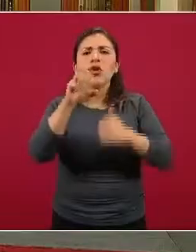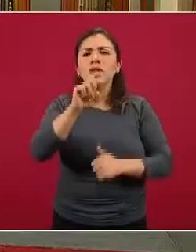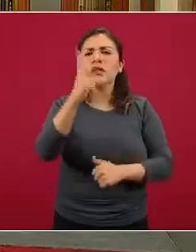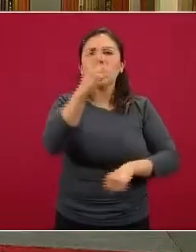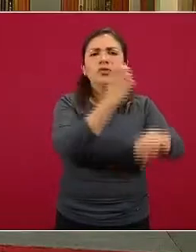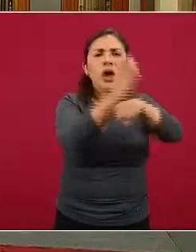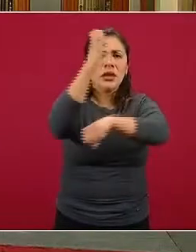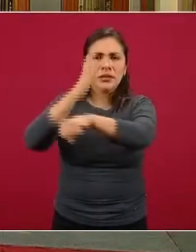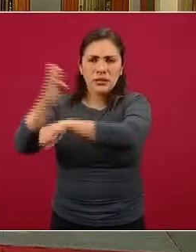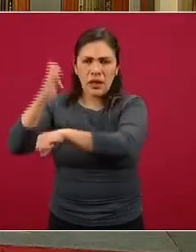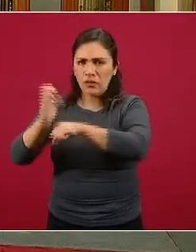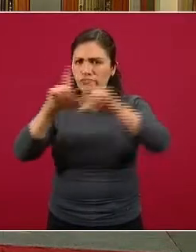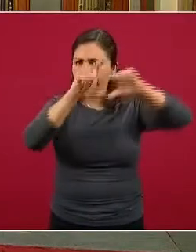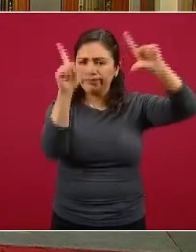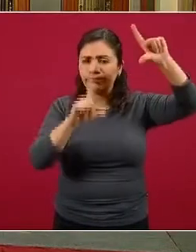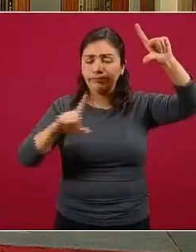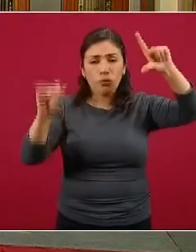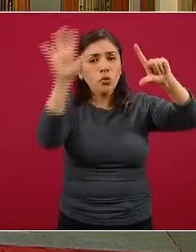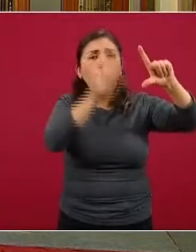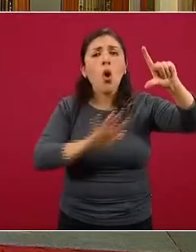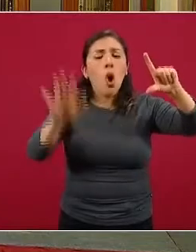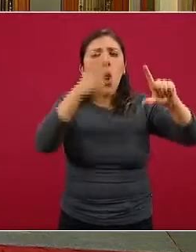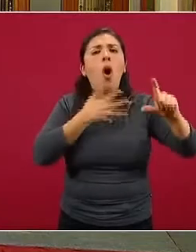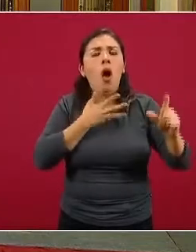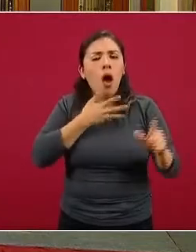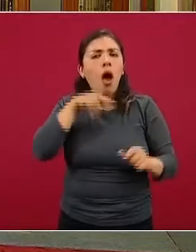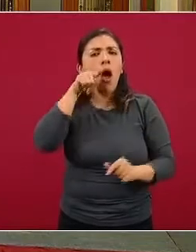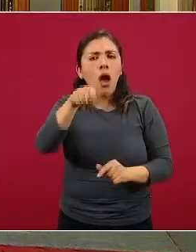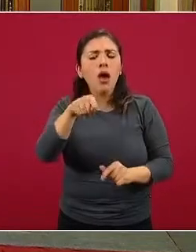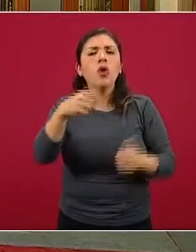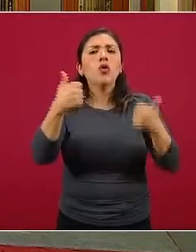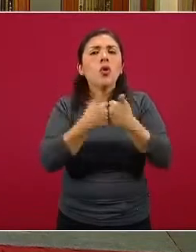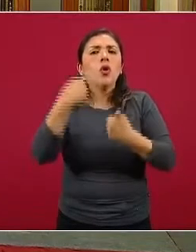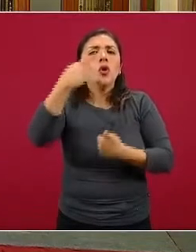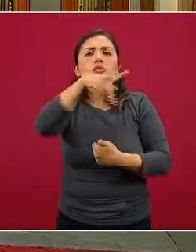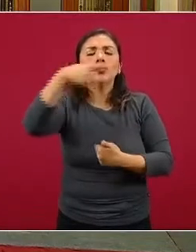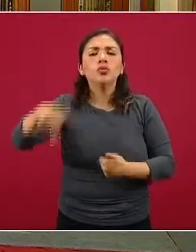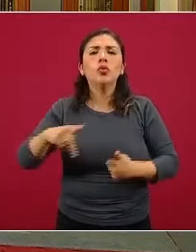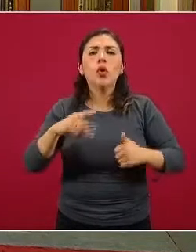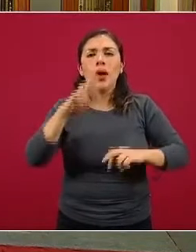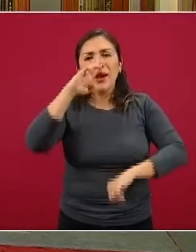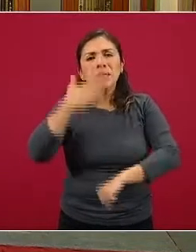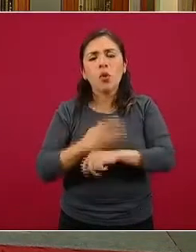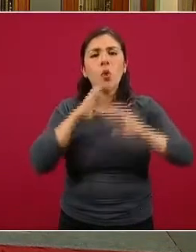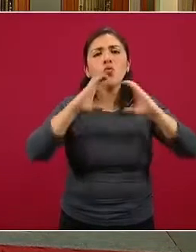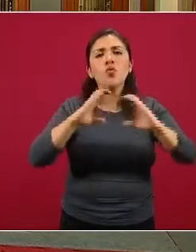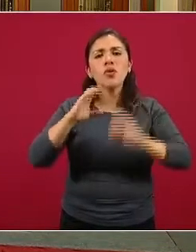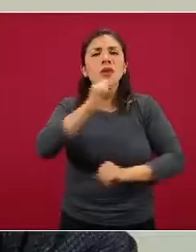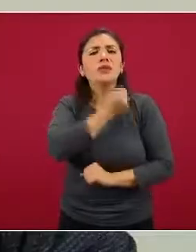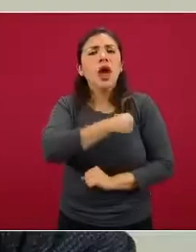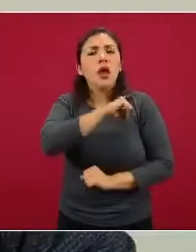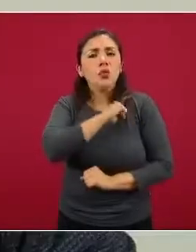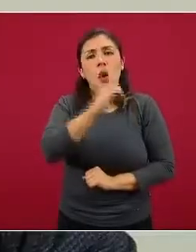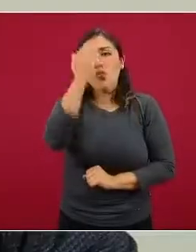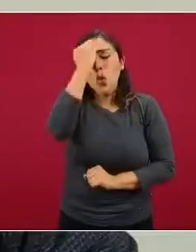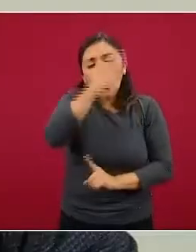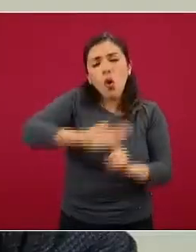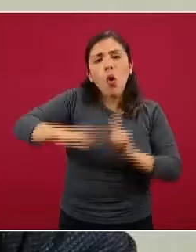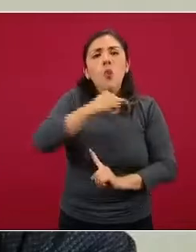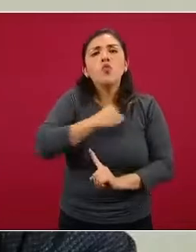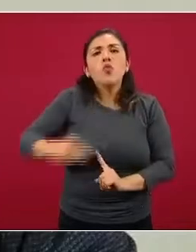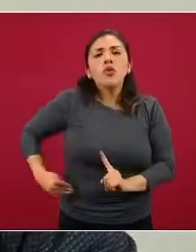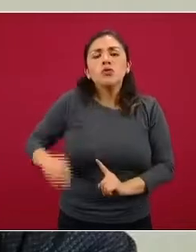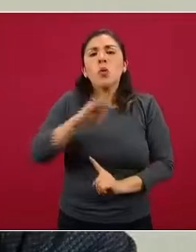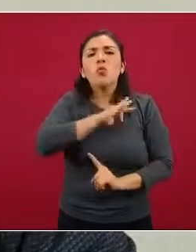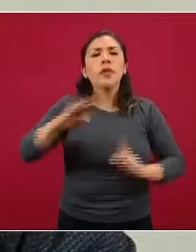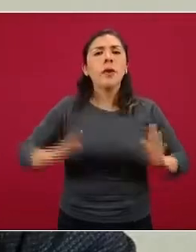federativas. Las entidades federativas tienen a su vez las jurisdicciones sanitarias, que son las que conocen a través de sus municipios y